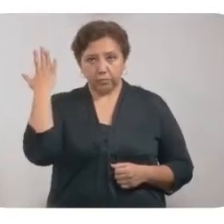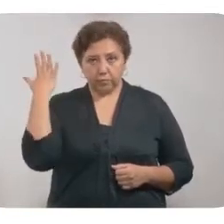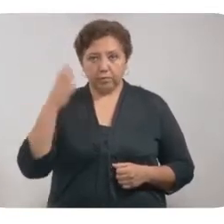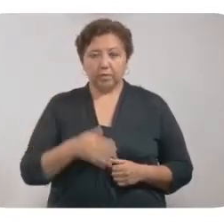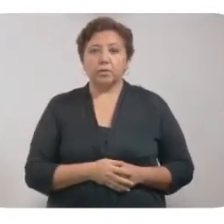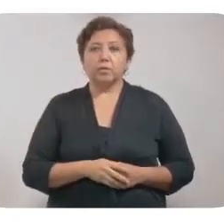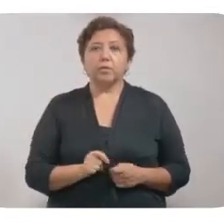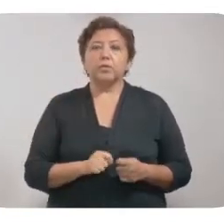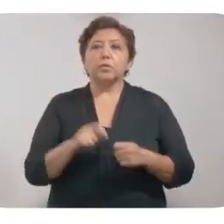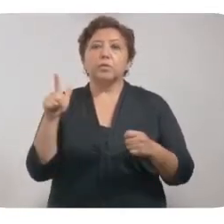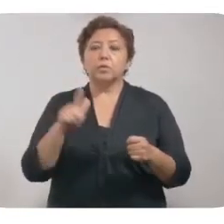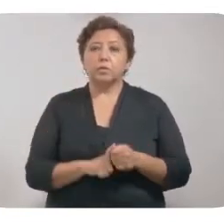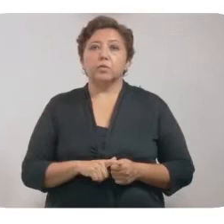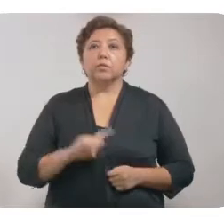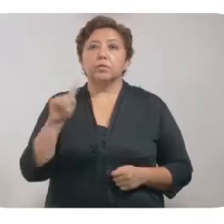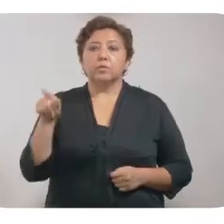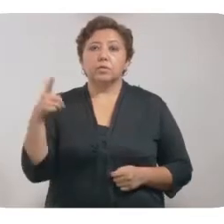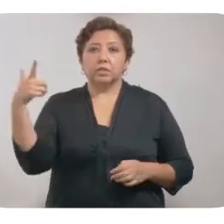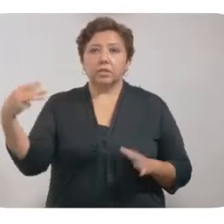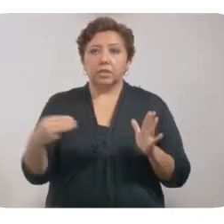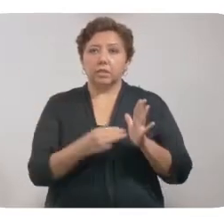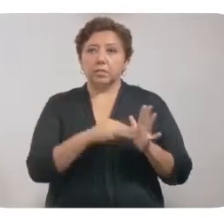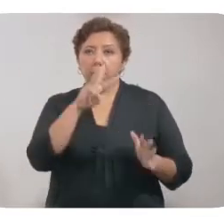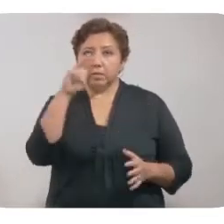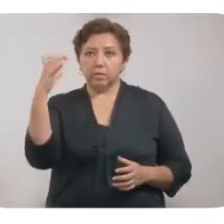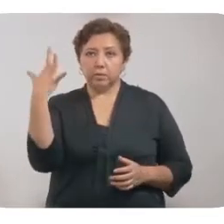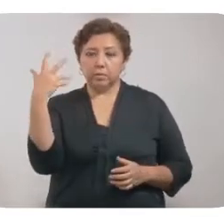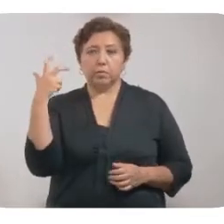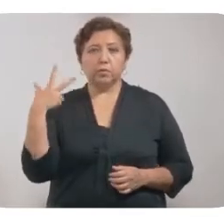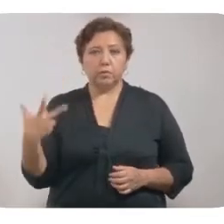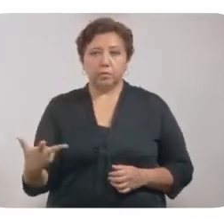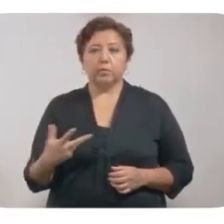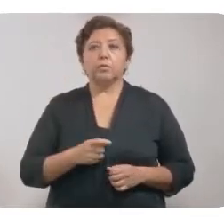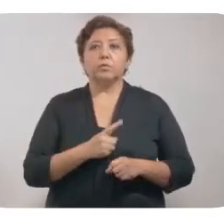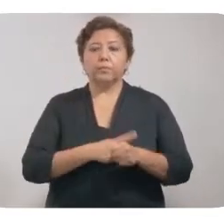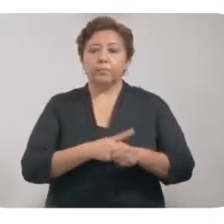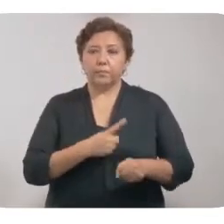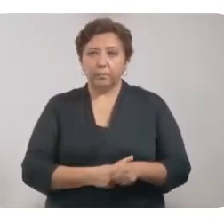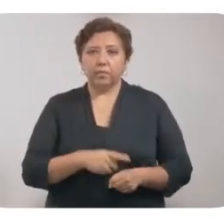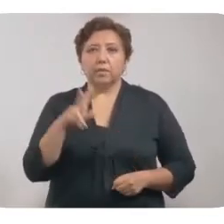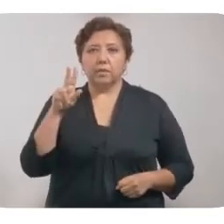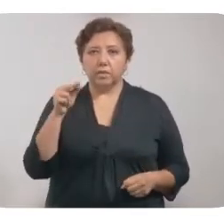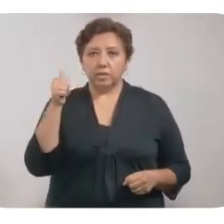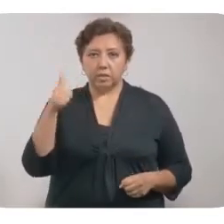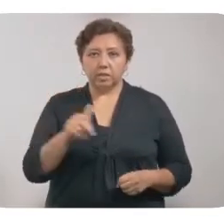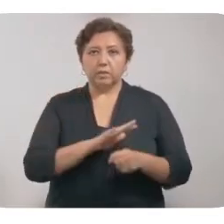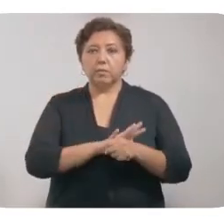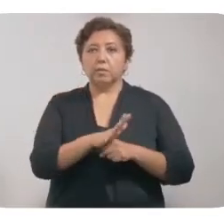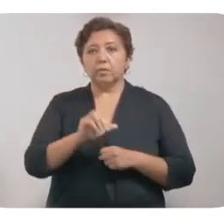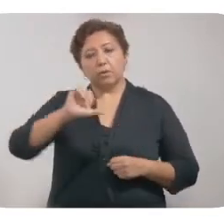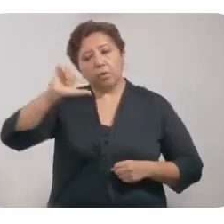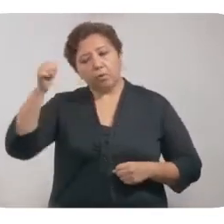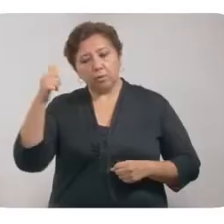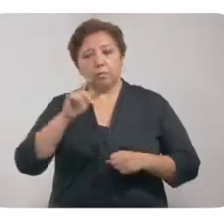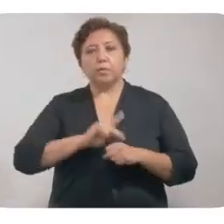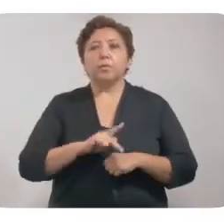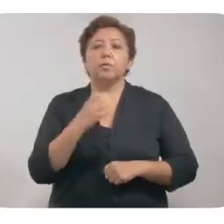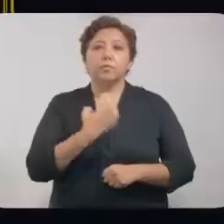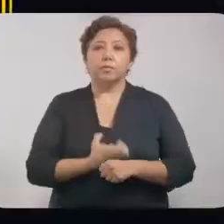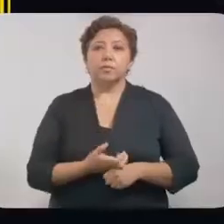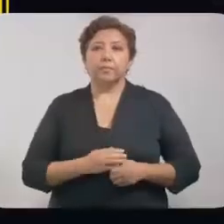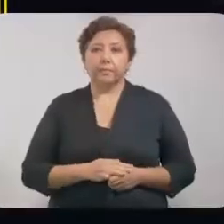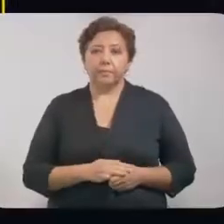En total ya son 7.358 casos positivos, 86 de los cuales son de otro país u otro